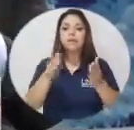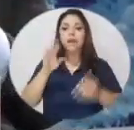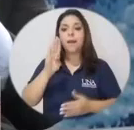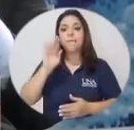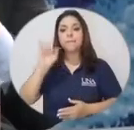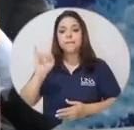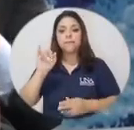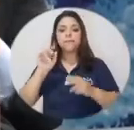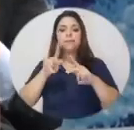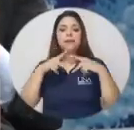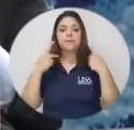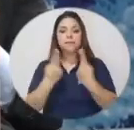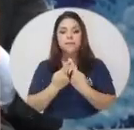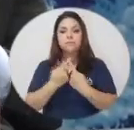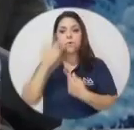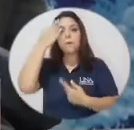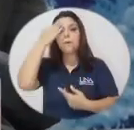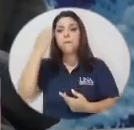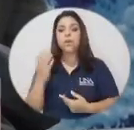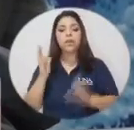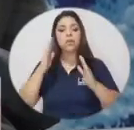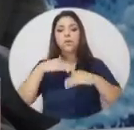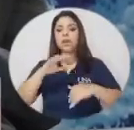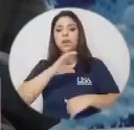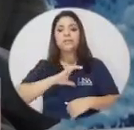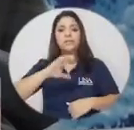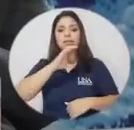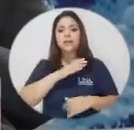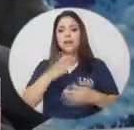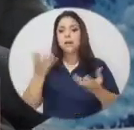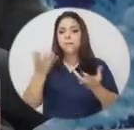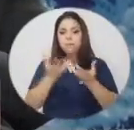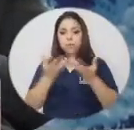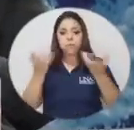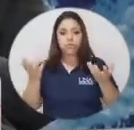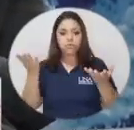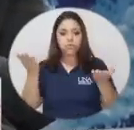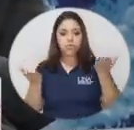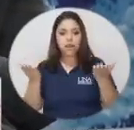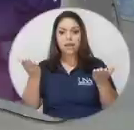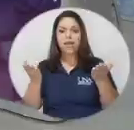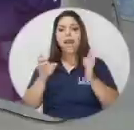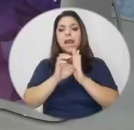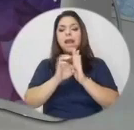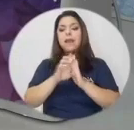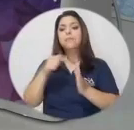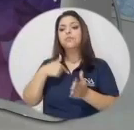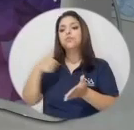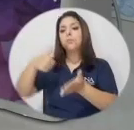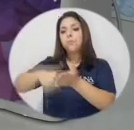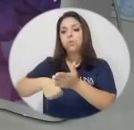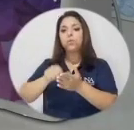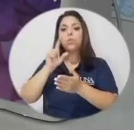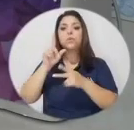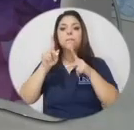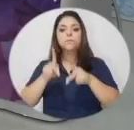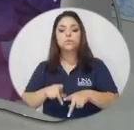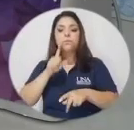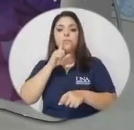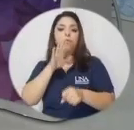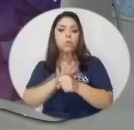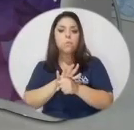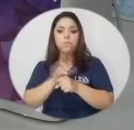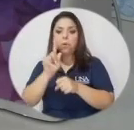tiene características de proporcionalidad. Usted va a votar por una persona para que ocupe un puesto. Y salvo en algunos estados no